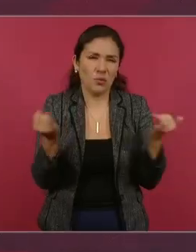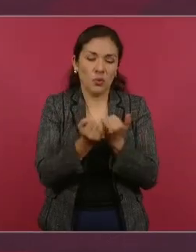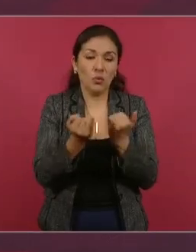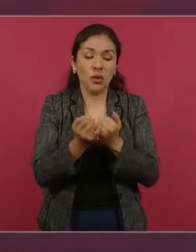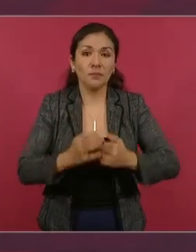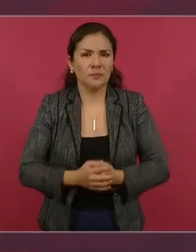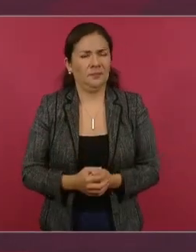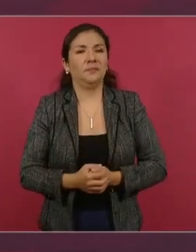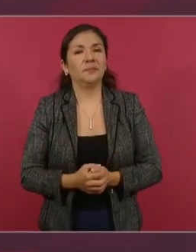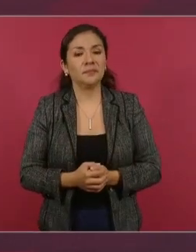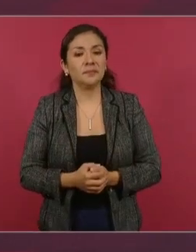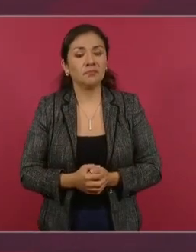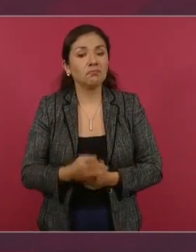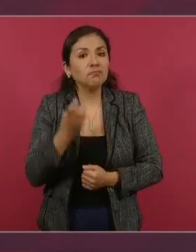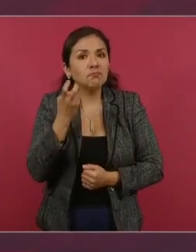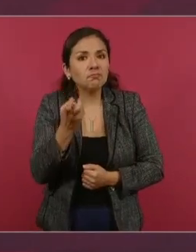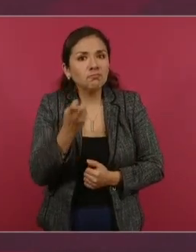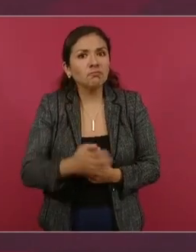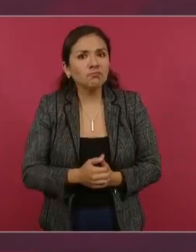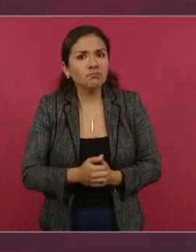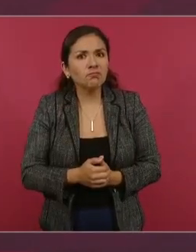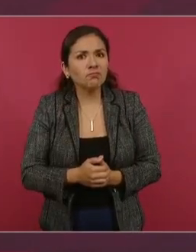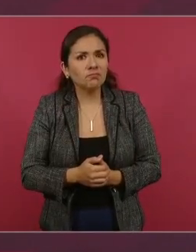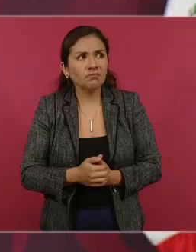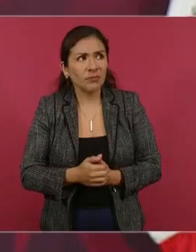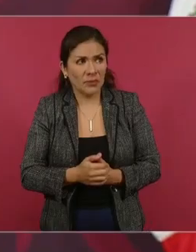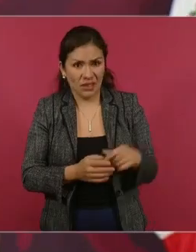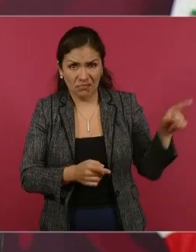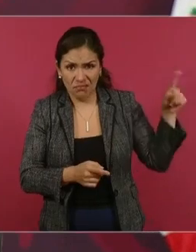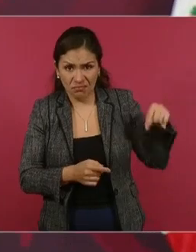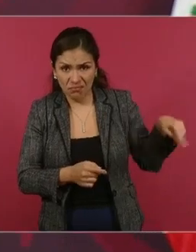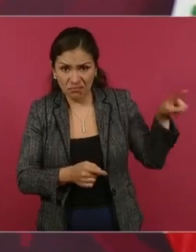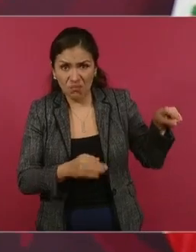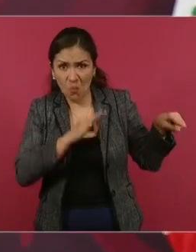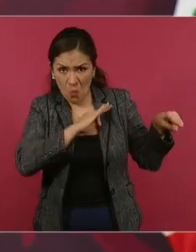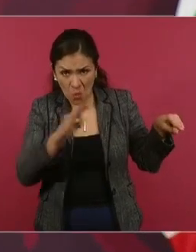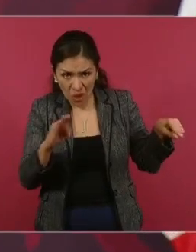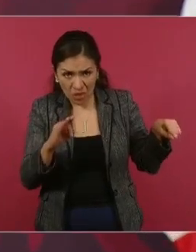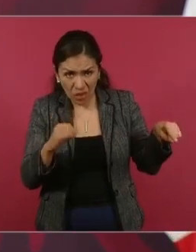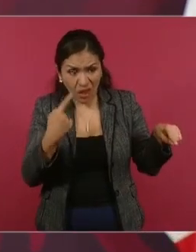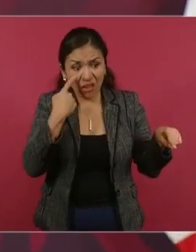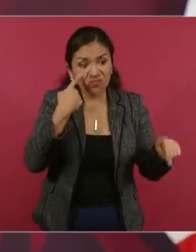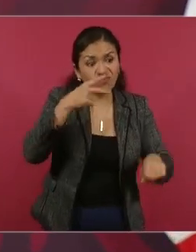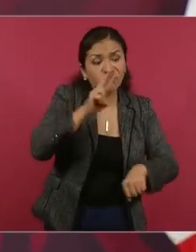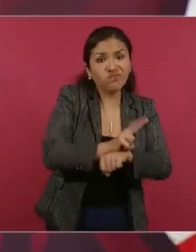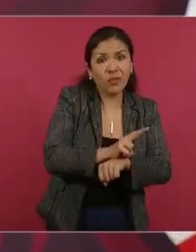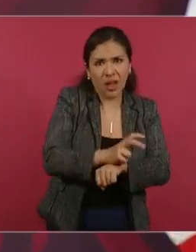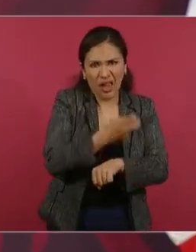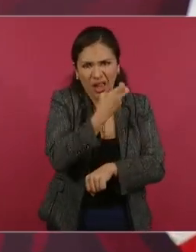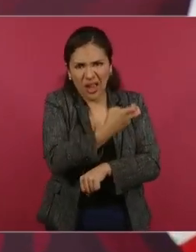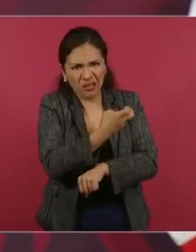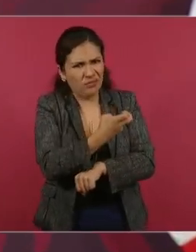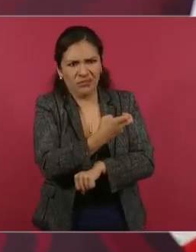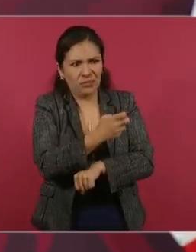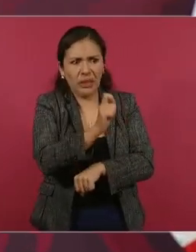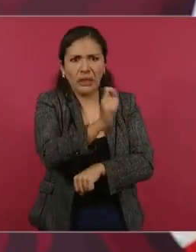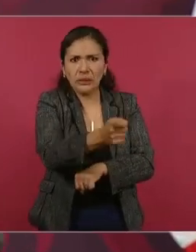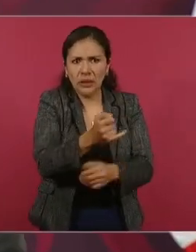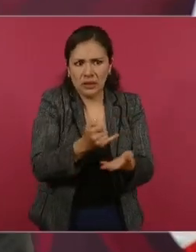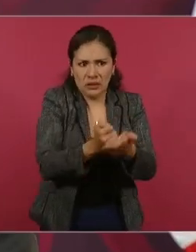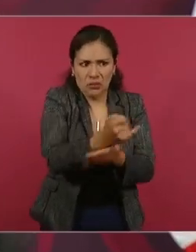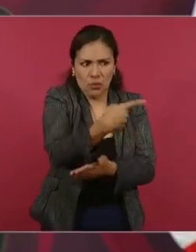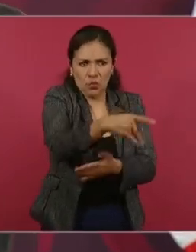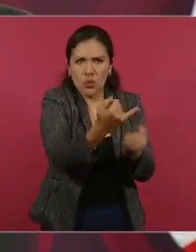ellos pueden fiscalizar eso. No se trata de un poder autónomo,